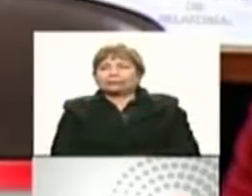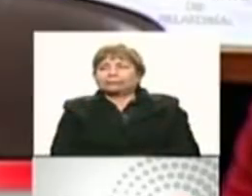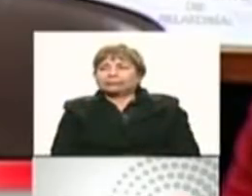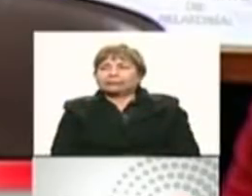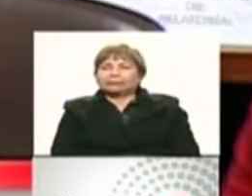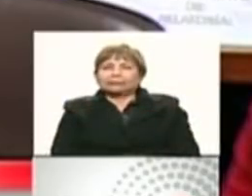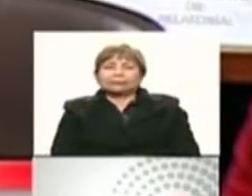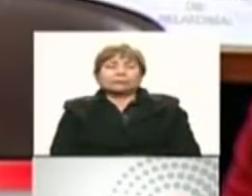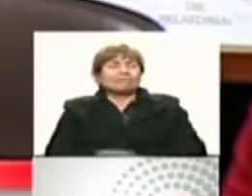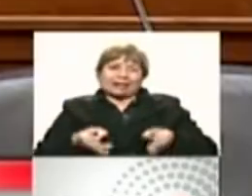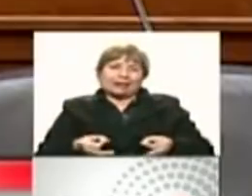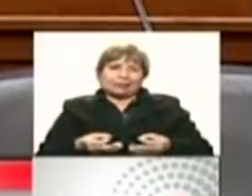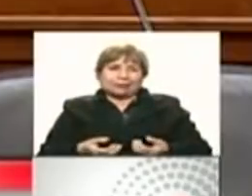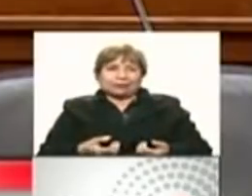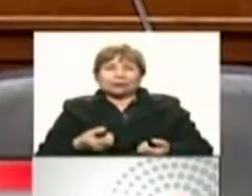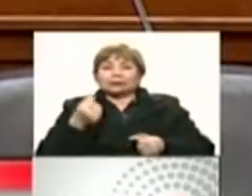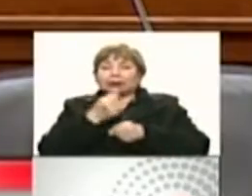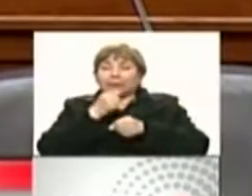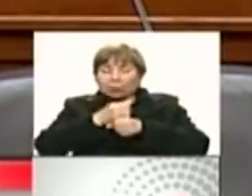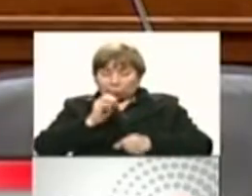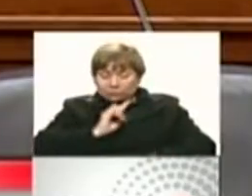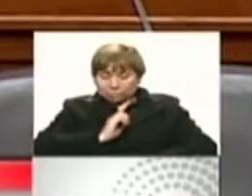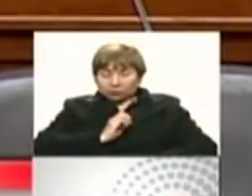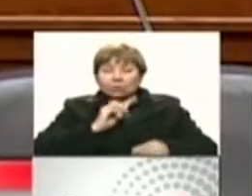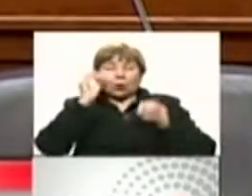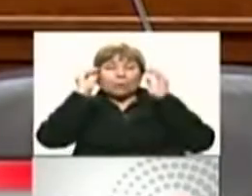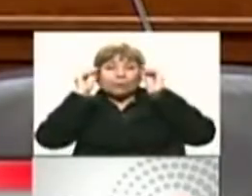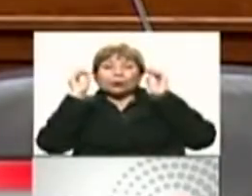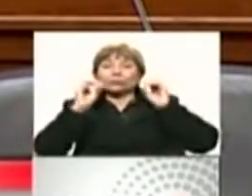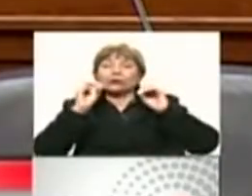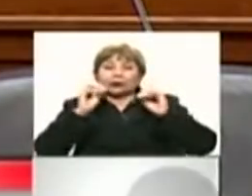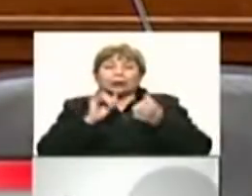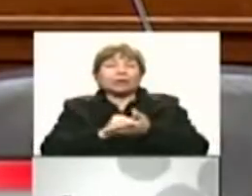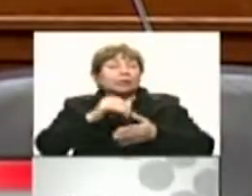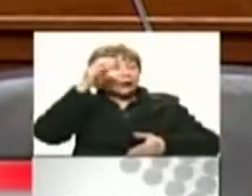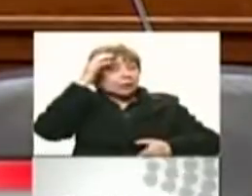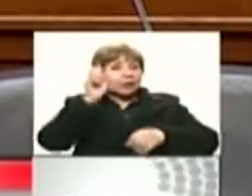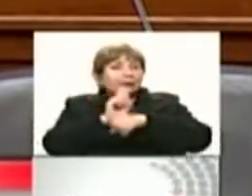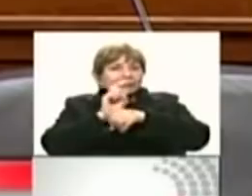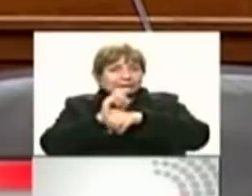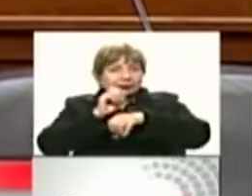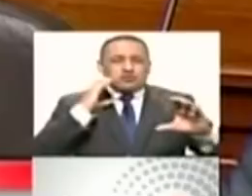que también es el mismo plazo que se extiende para el nombramiento de un nuevo Consejo de Ministros.